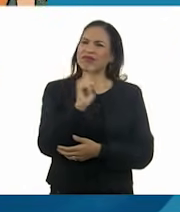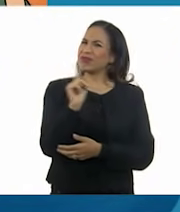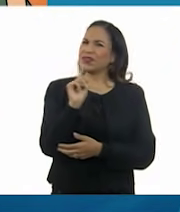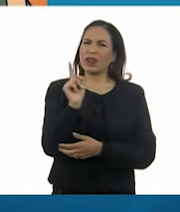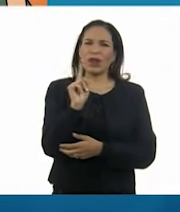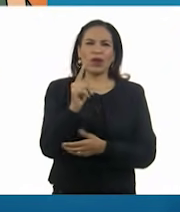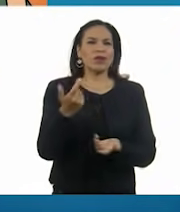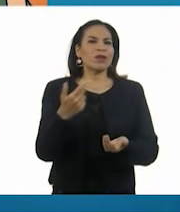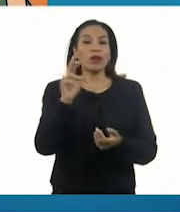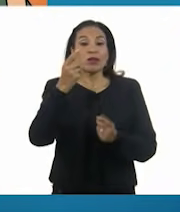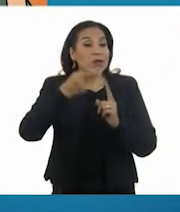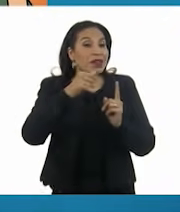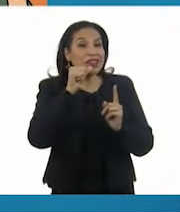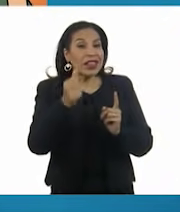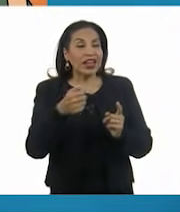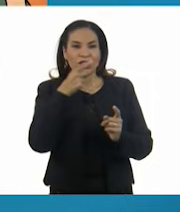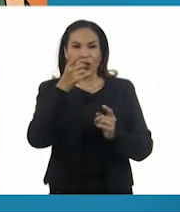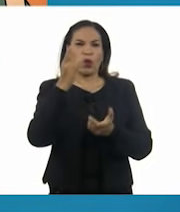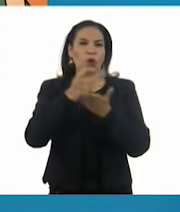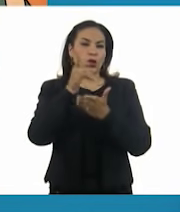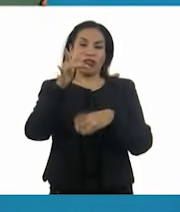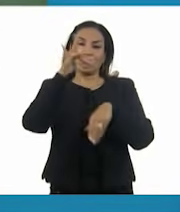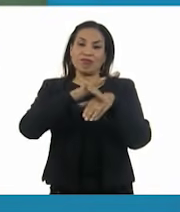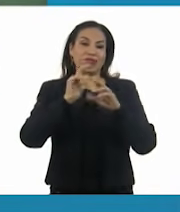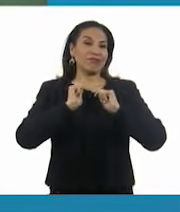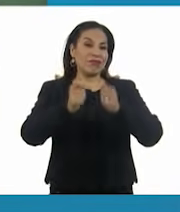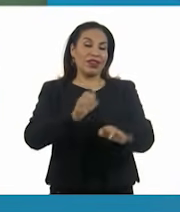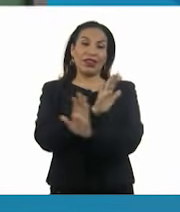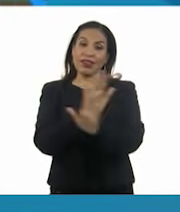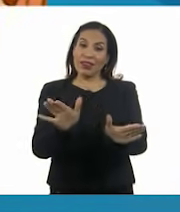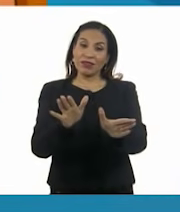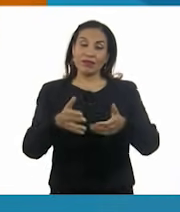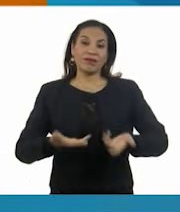Es que no me Es que no le preguntó, solo le dijo que le tocaba y ya.